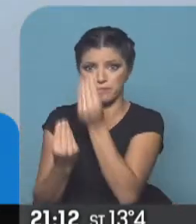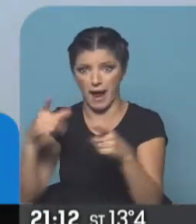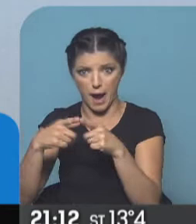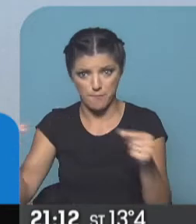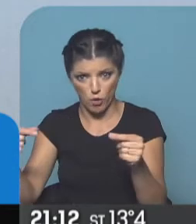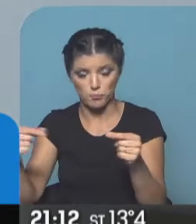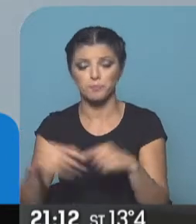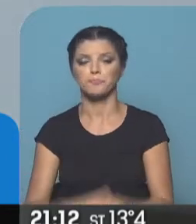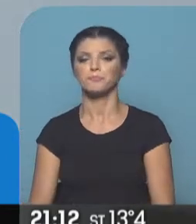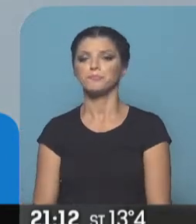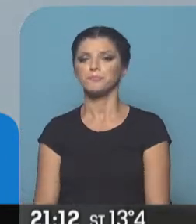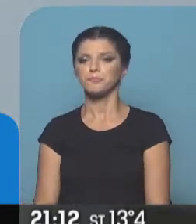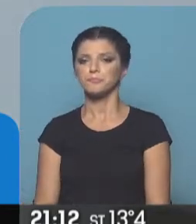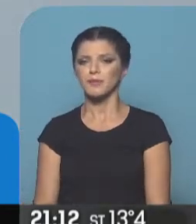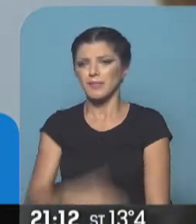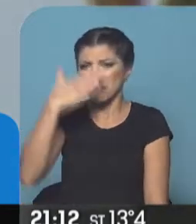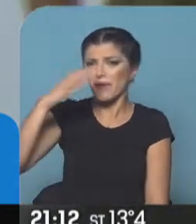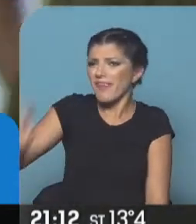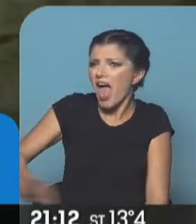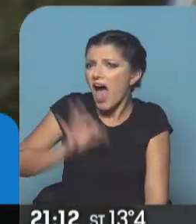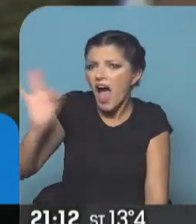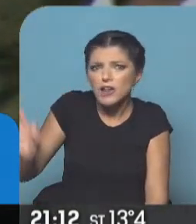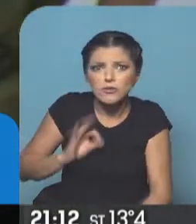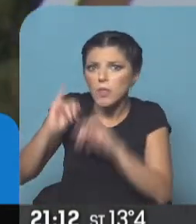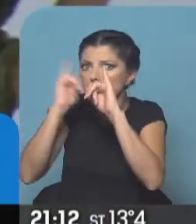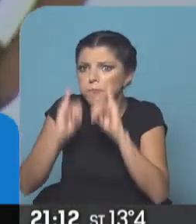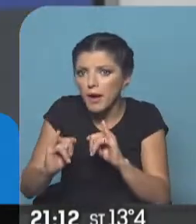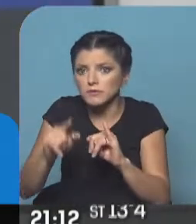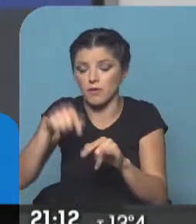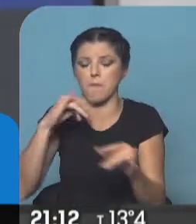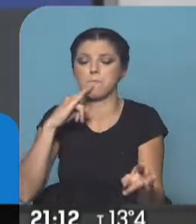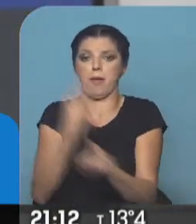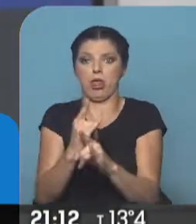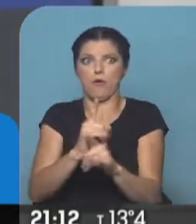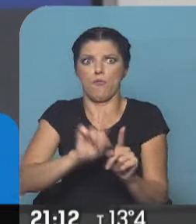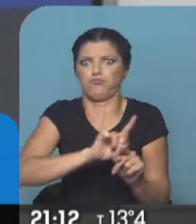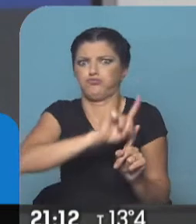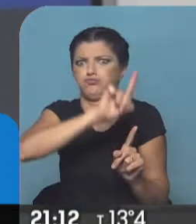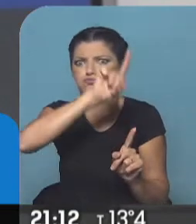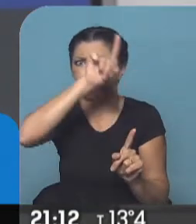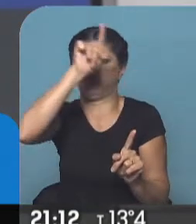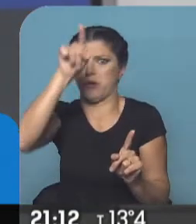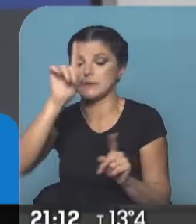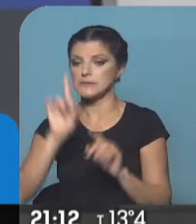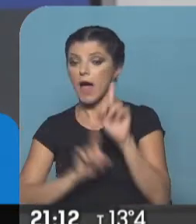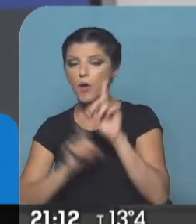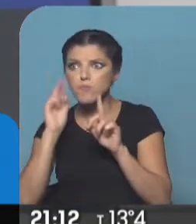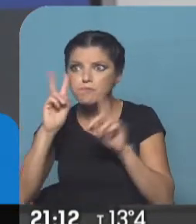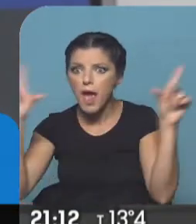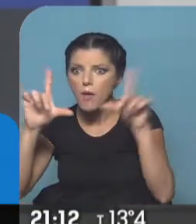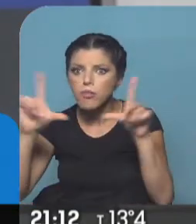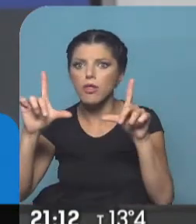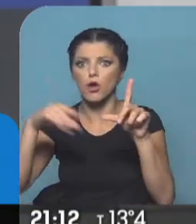Esto ocurría tras décadas de paz en el territorio. Algunos seguían la noticia mediante pantallas ubicadas